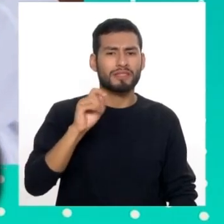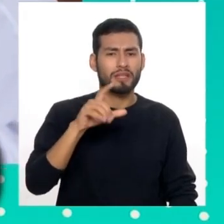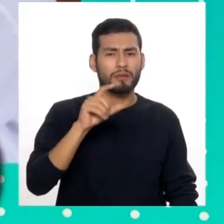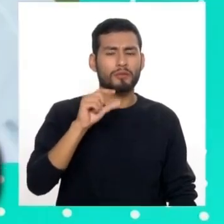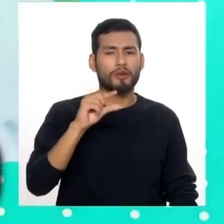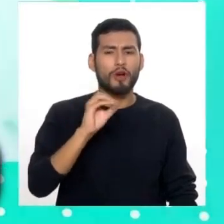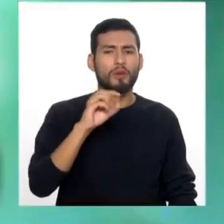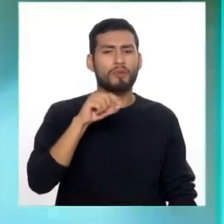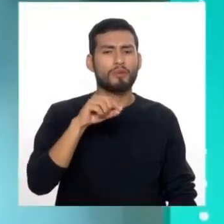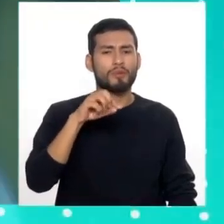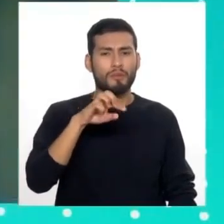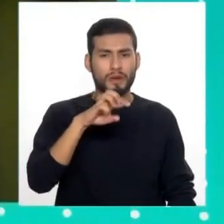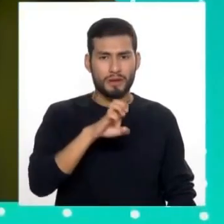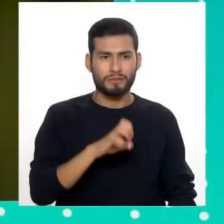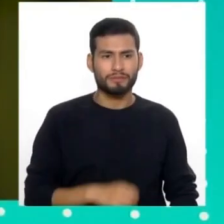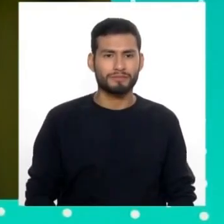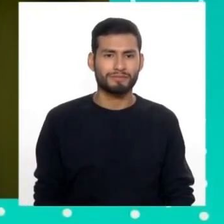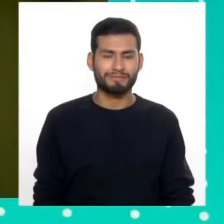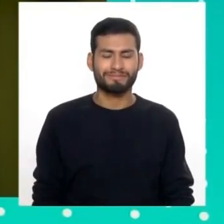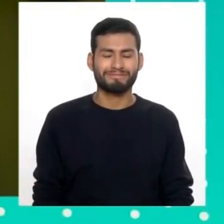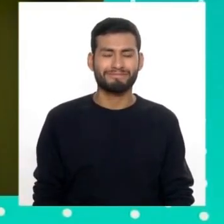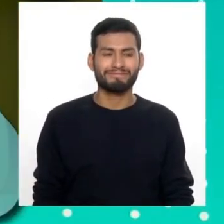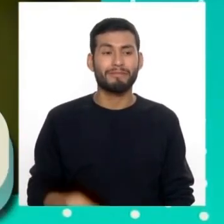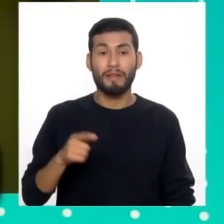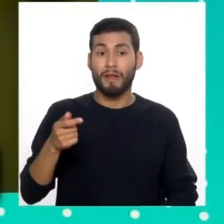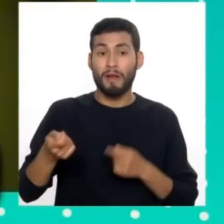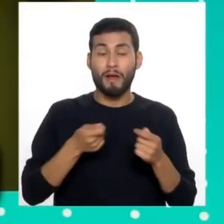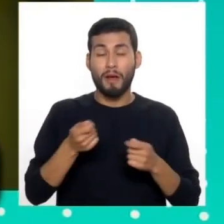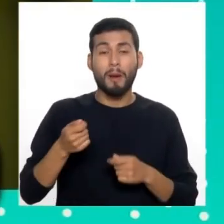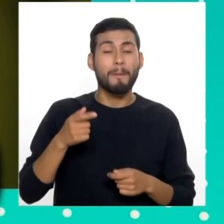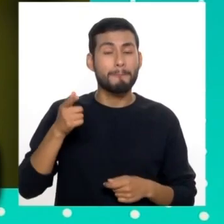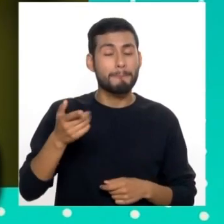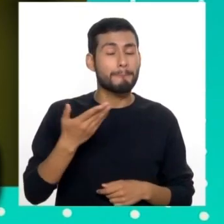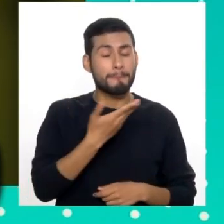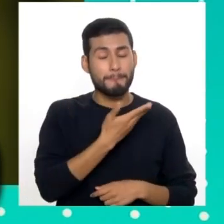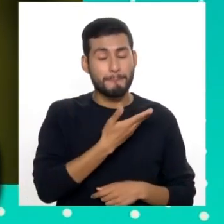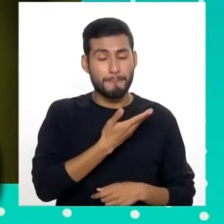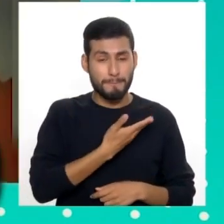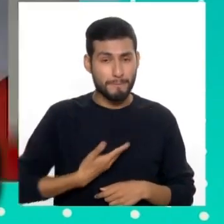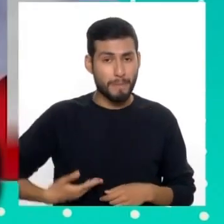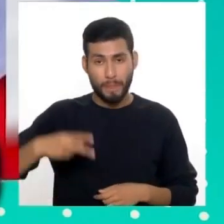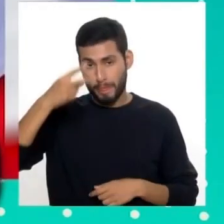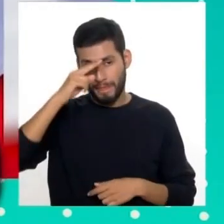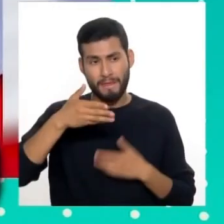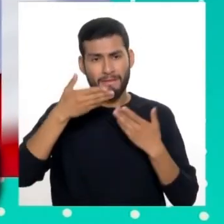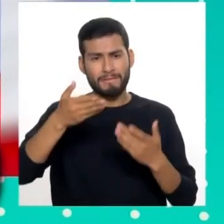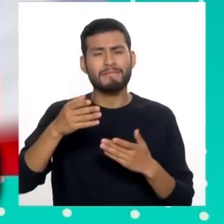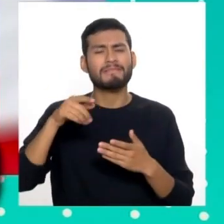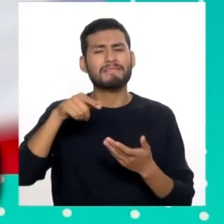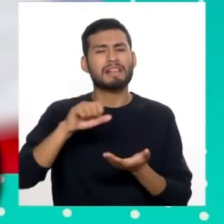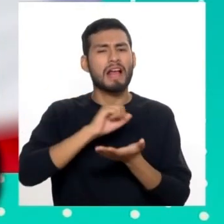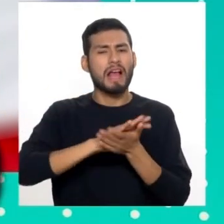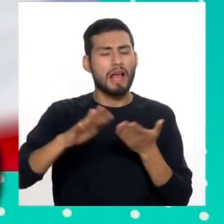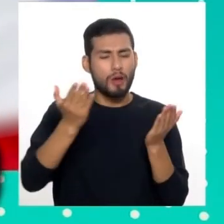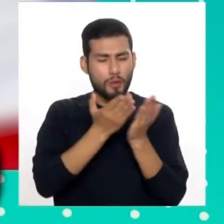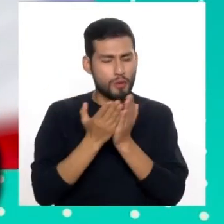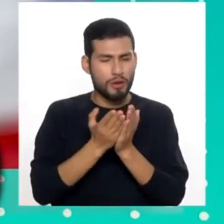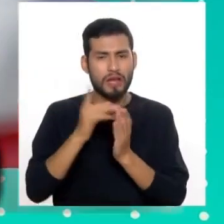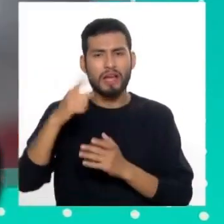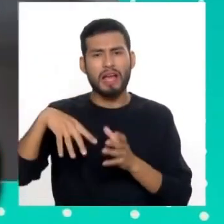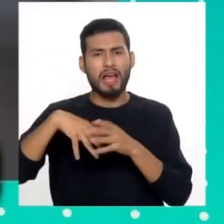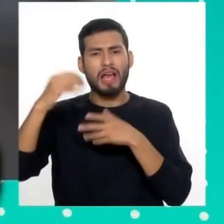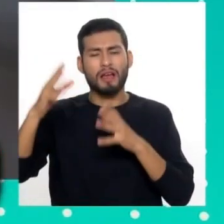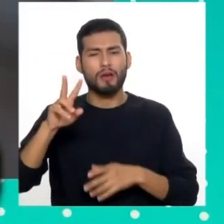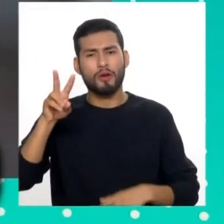horizonteeuropaperu.concitec.gov.pe. El Gobierno de México ofrecerá Becas de Excelencia para Extranjeros 2023.